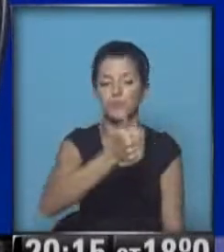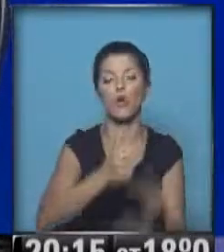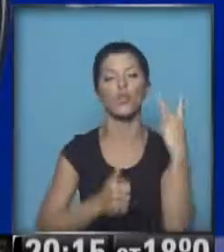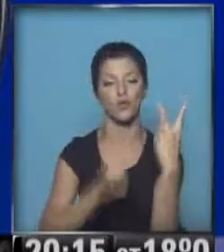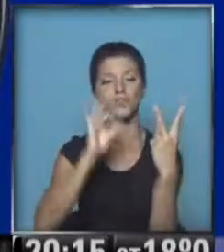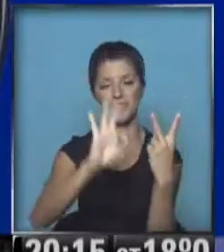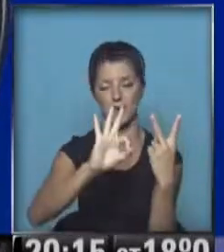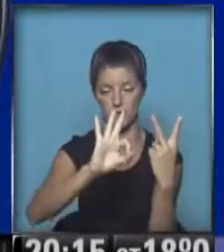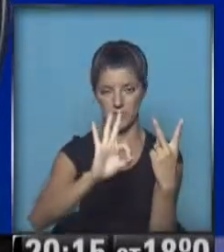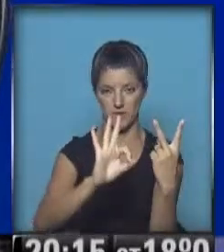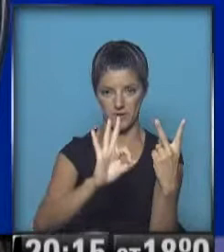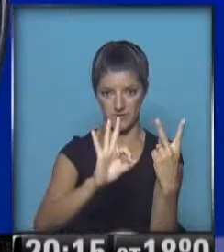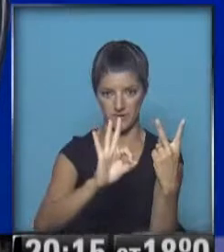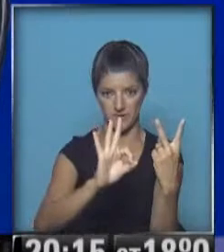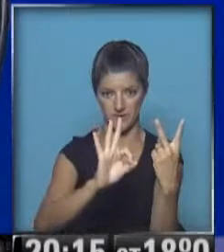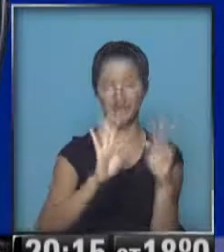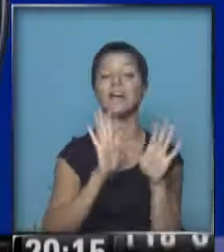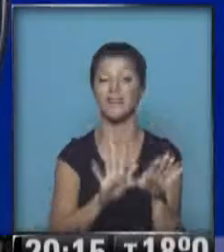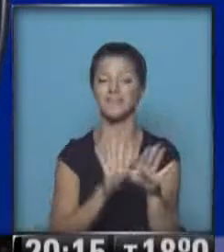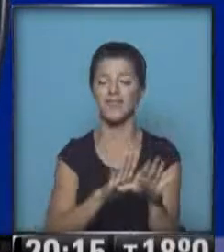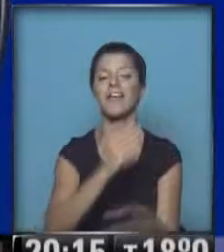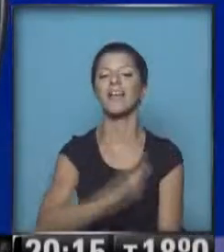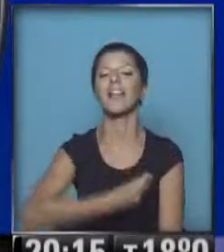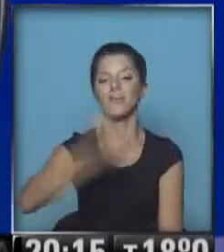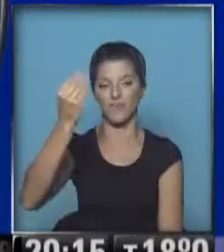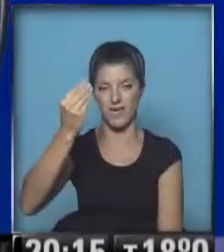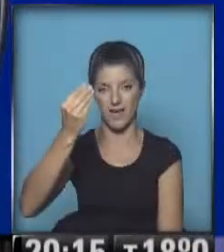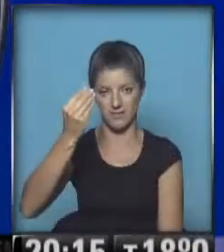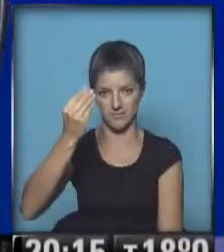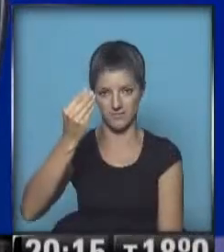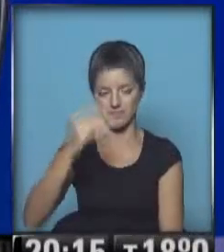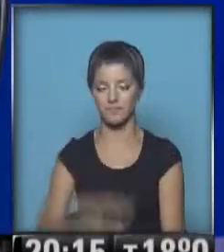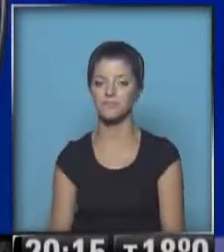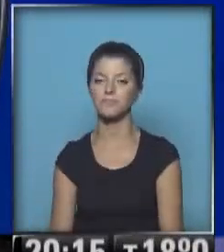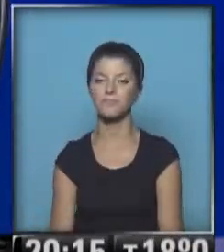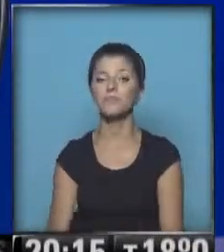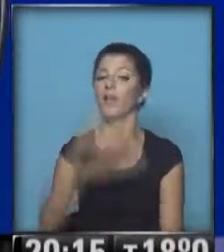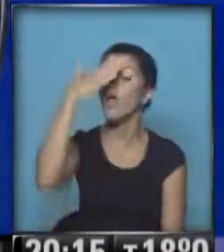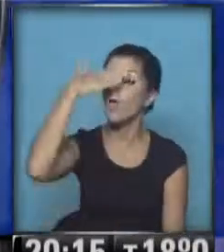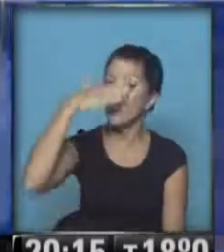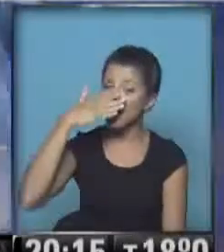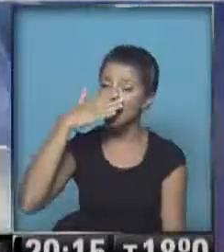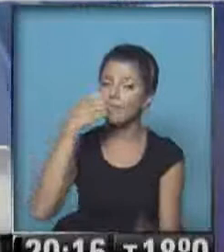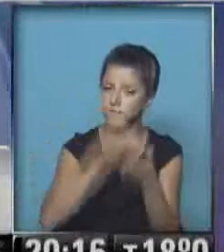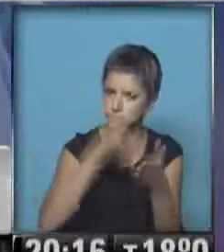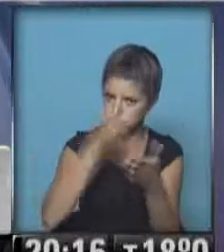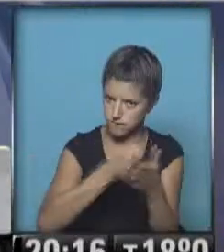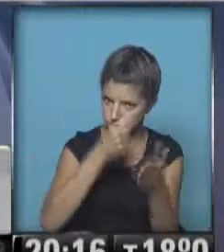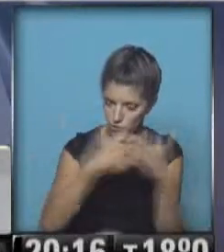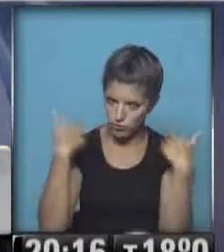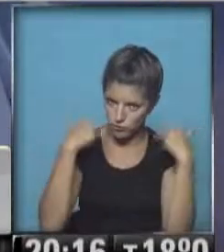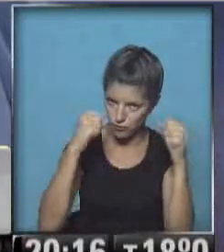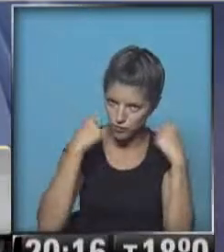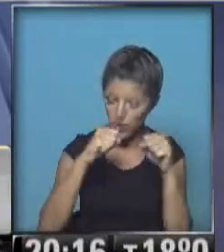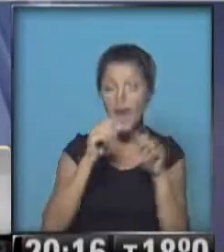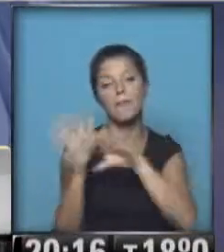2-0 sobre el final y allí clasifica al equipo de Estudiantes. Después de muchísimo trabajo, ¿eh? Y por otra